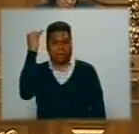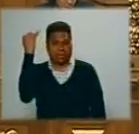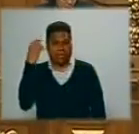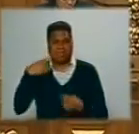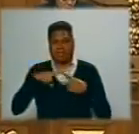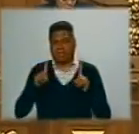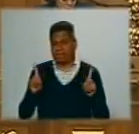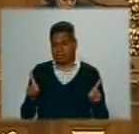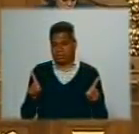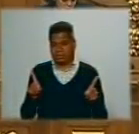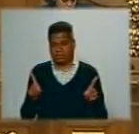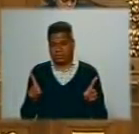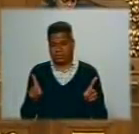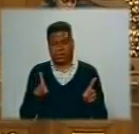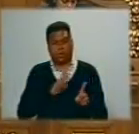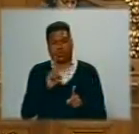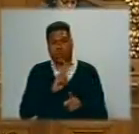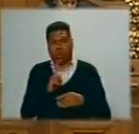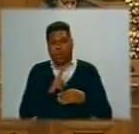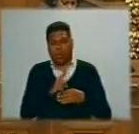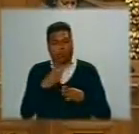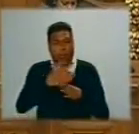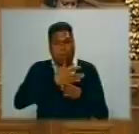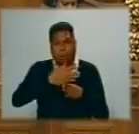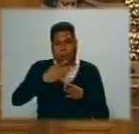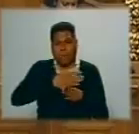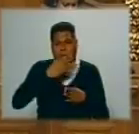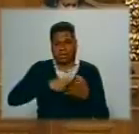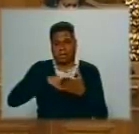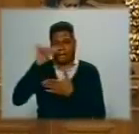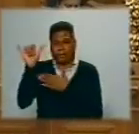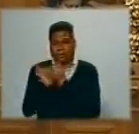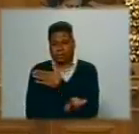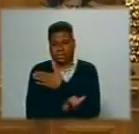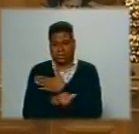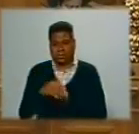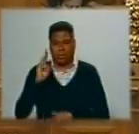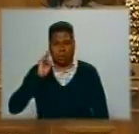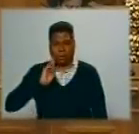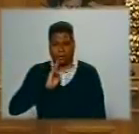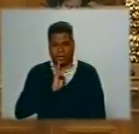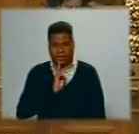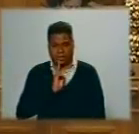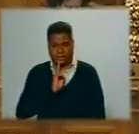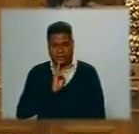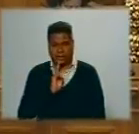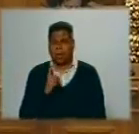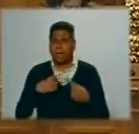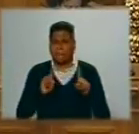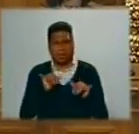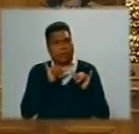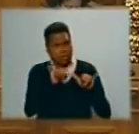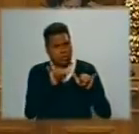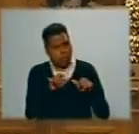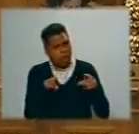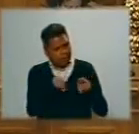distinta, que no comparten el proyecto bolivariano, pero que son venezolanos